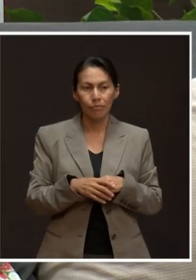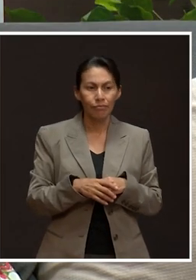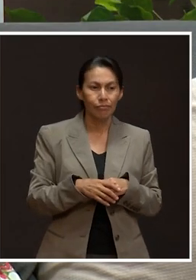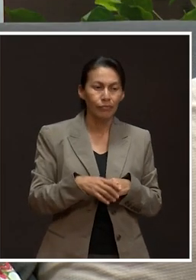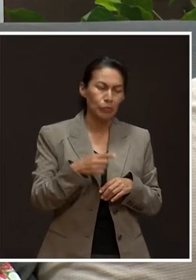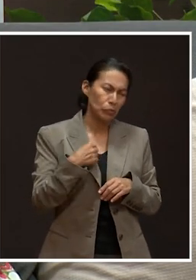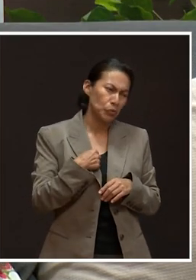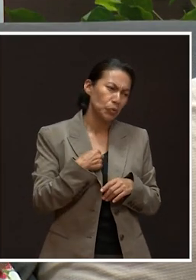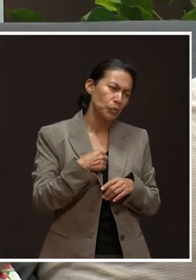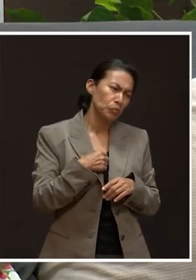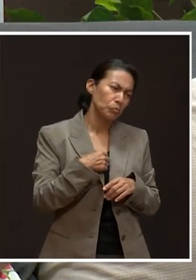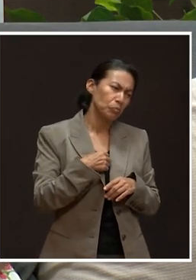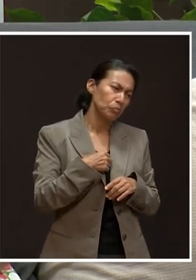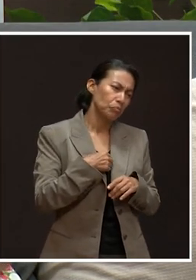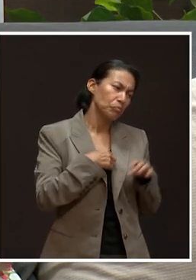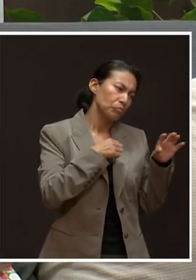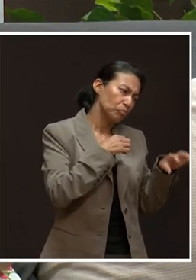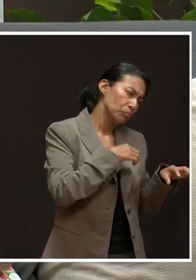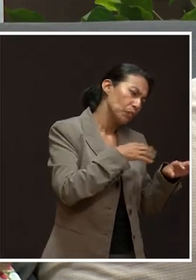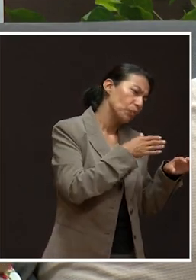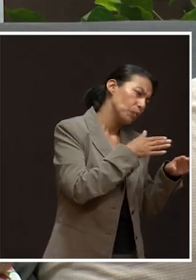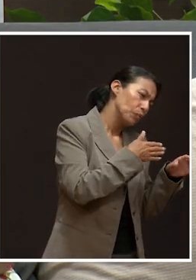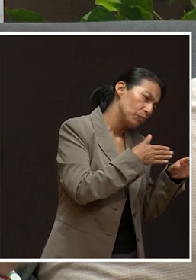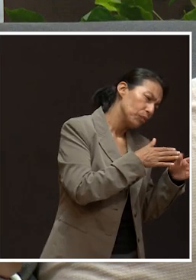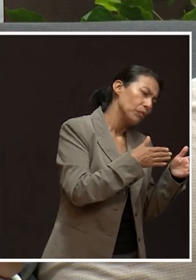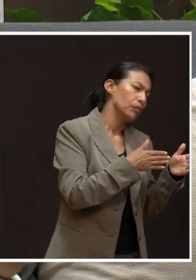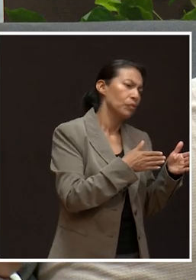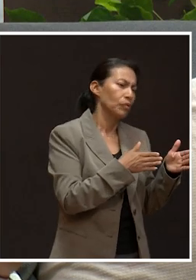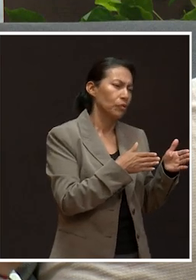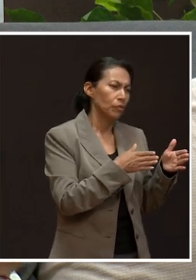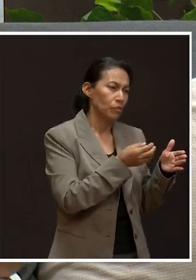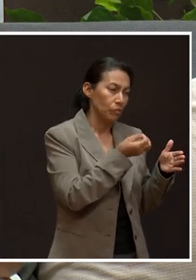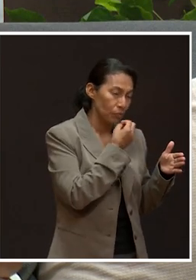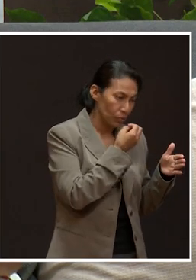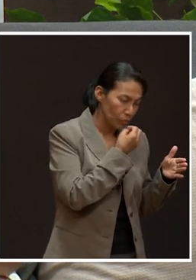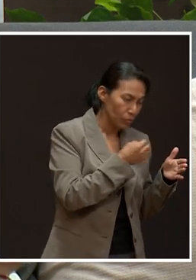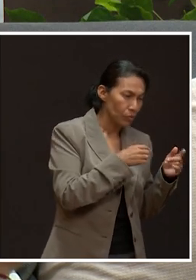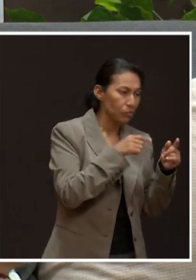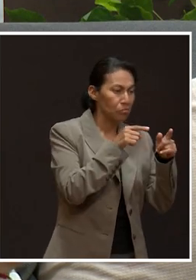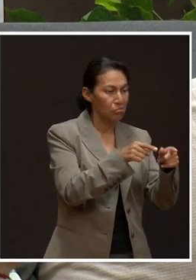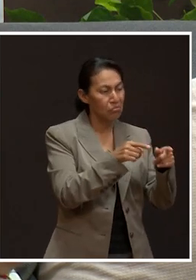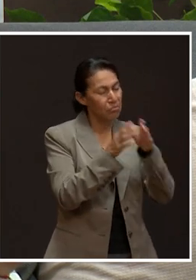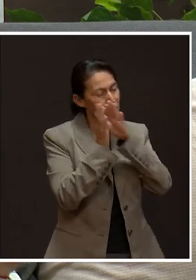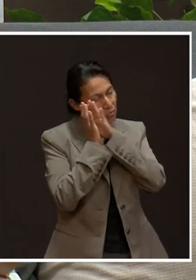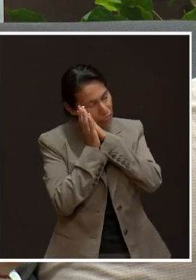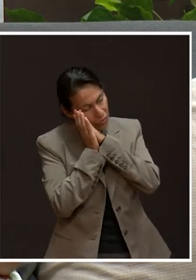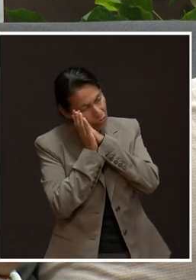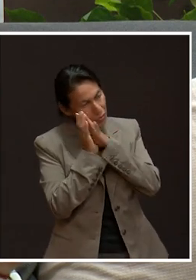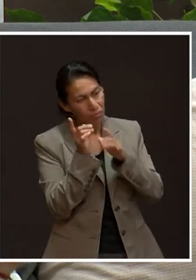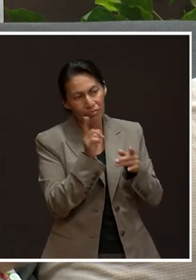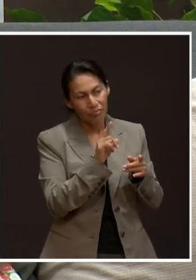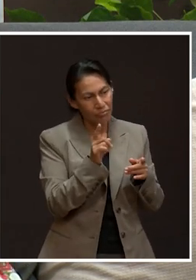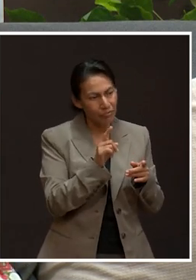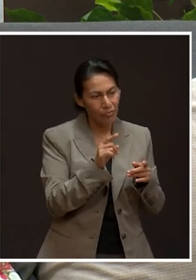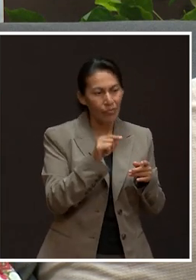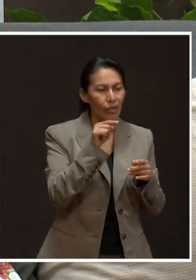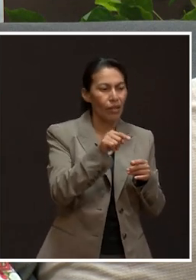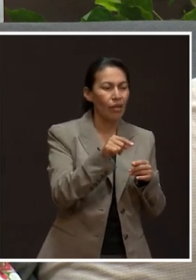pues, fui a varios lugares, fui al comedor, fui al dormitorio, nada,